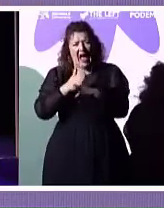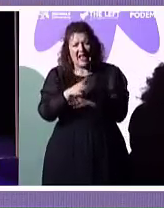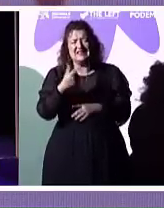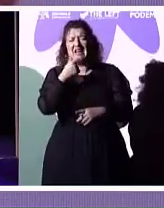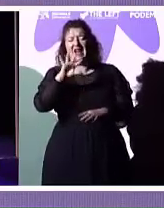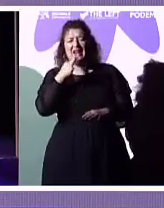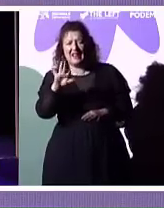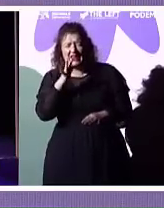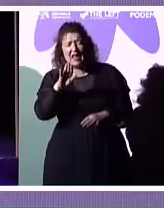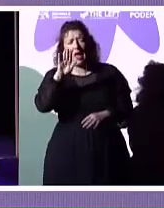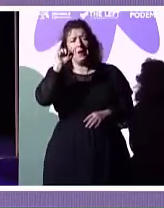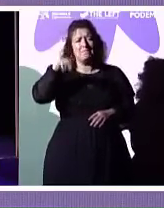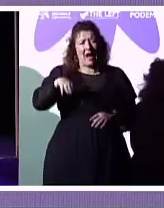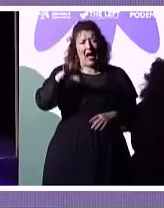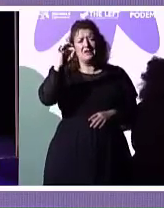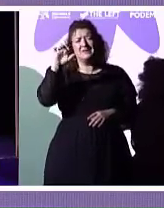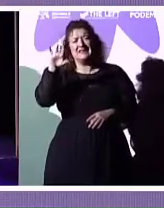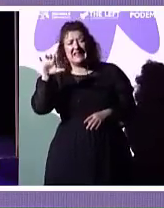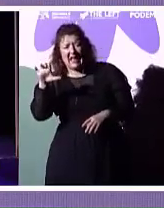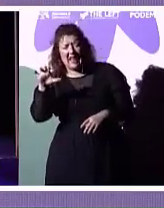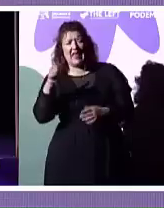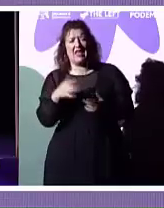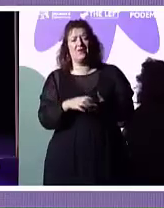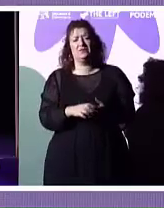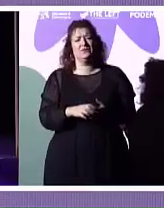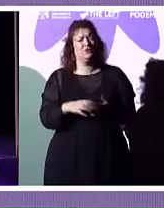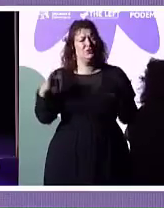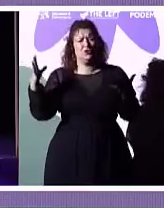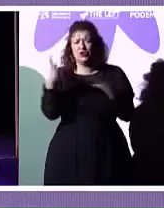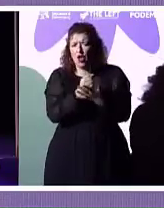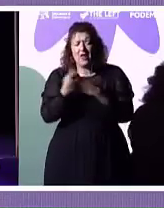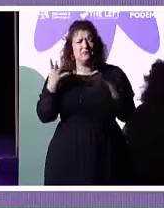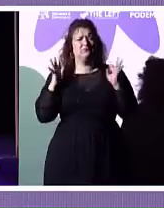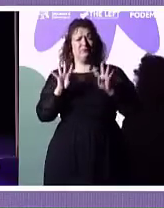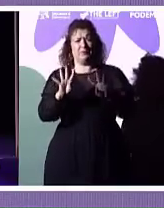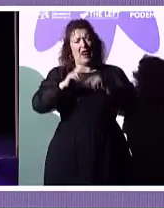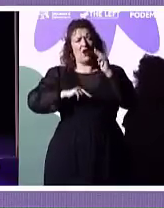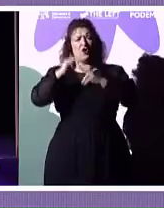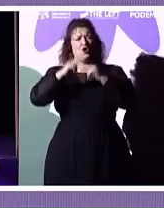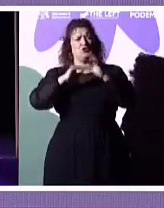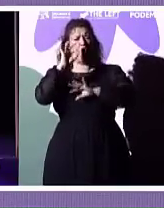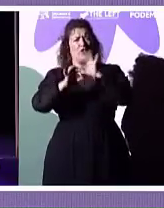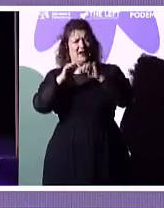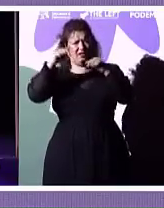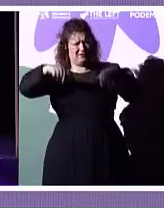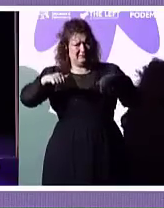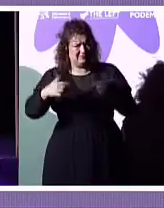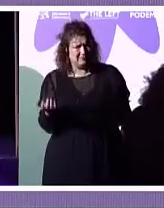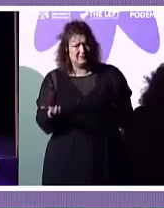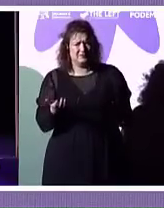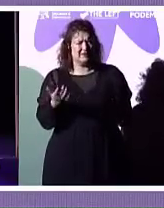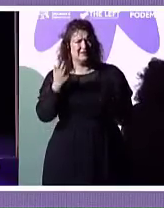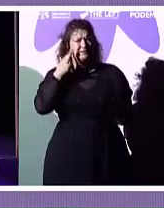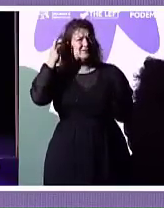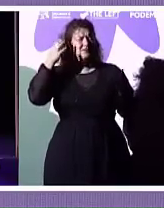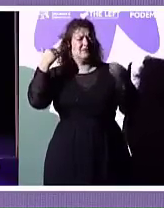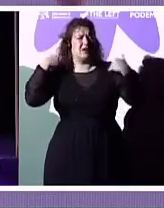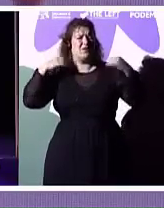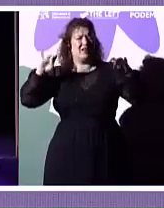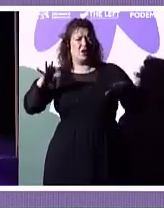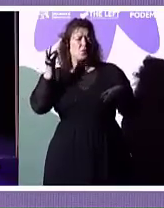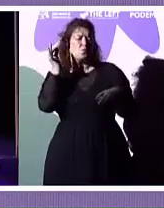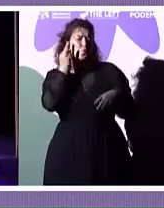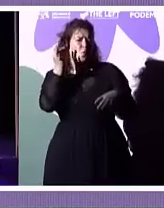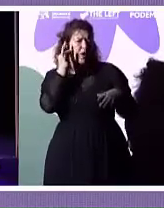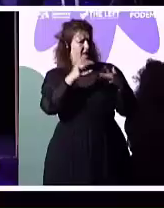pan a Tere construir una organización dirigida por mujeres